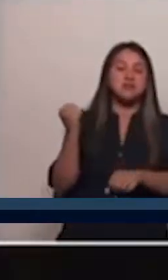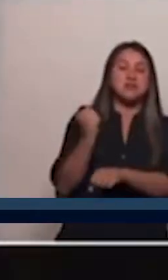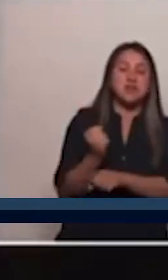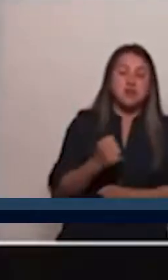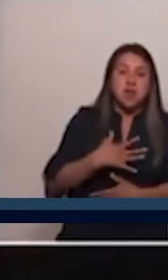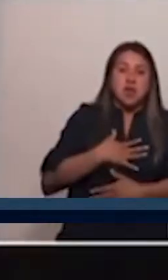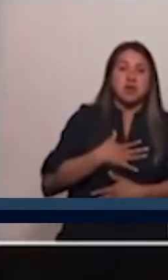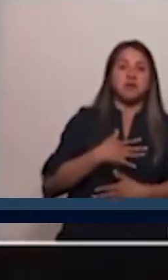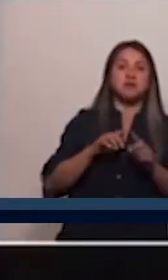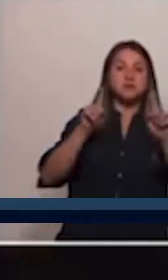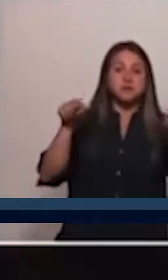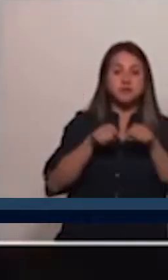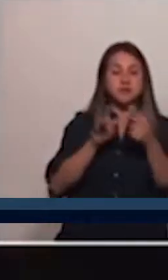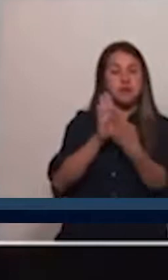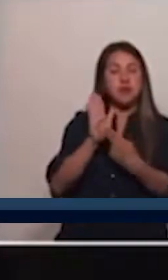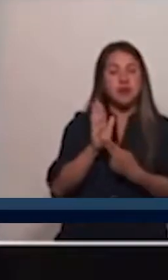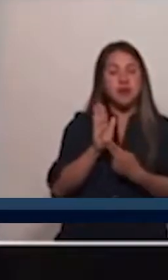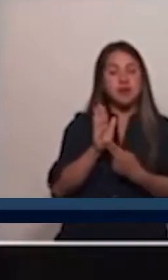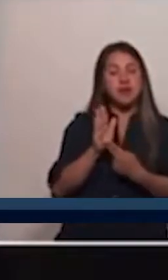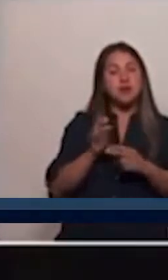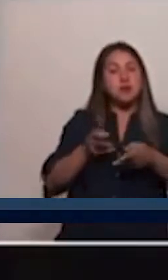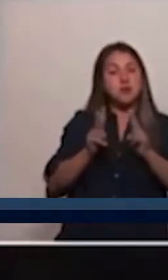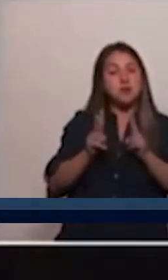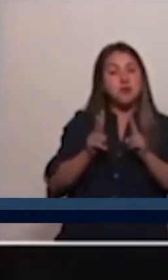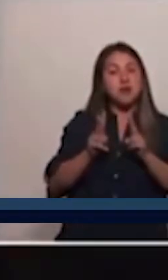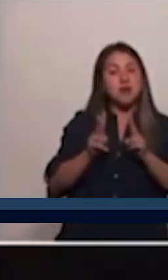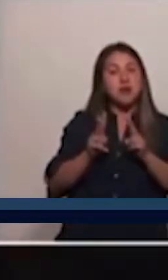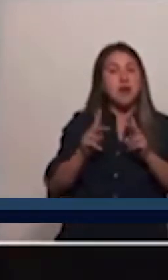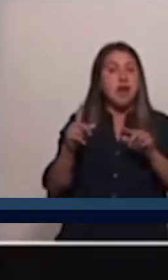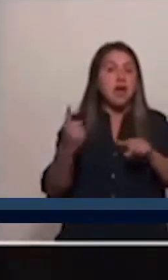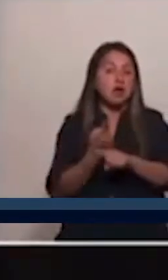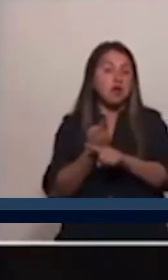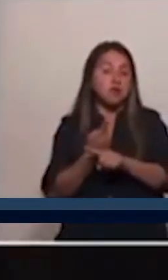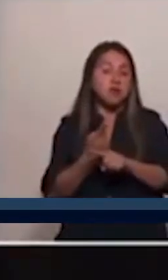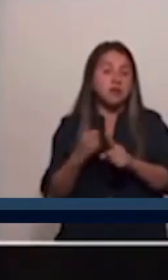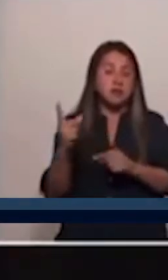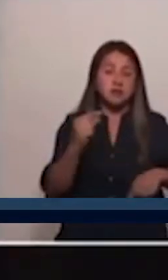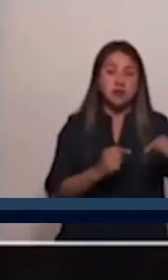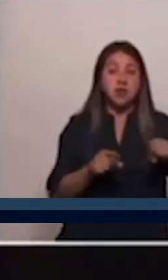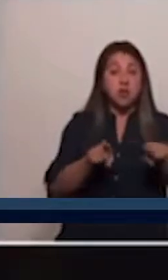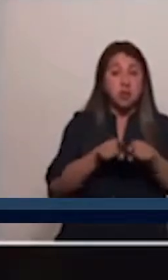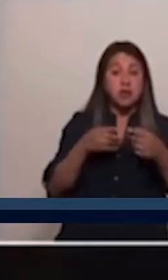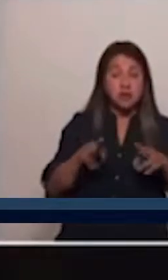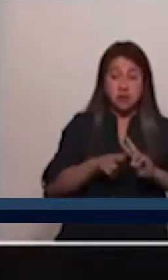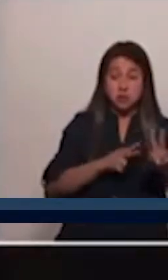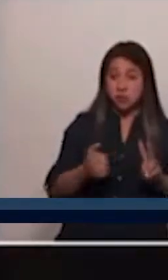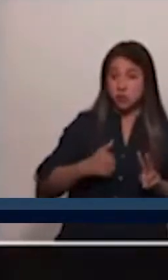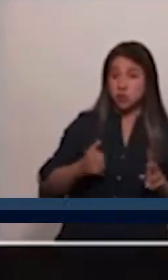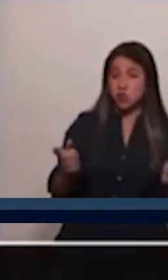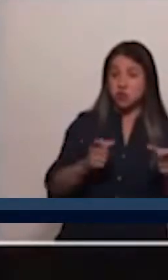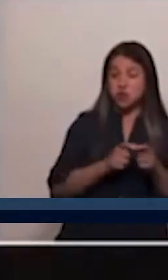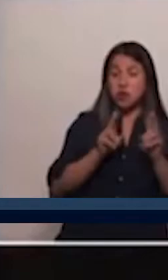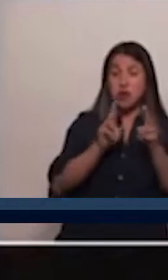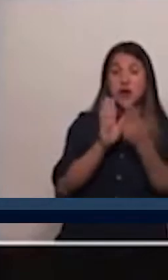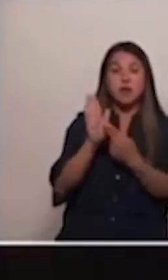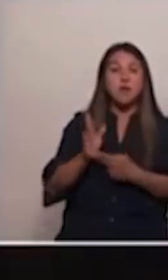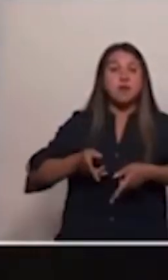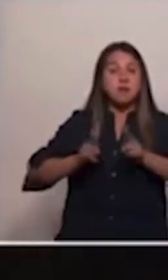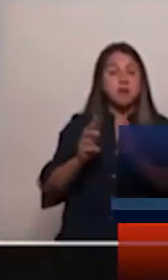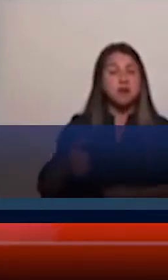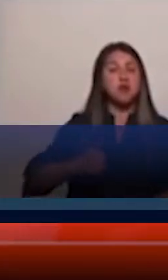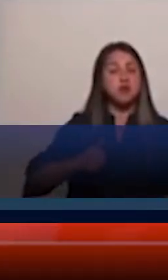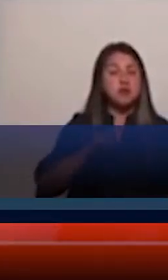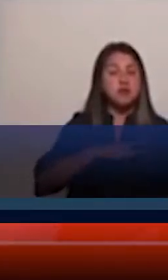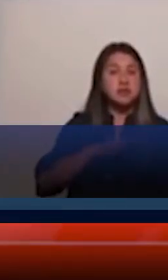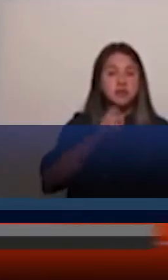reglas que nos permitan guiar el proceso desde la razón y el diálogo, tal como lo hizo la Comisión. Espero que este reglamento nos permita cumplirle a Chile